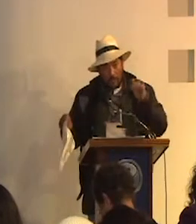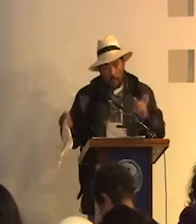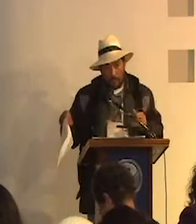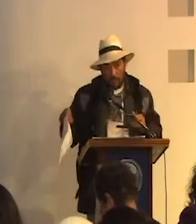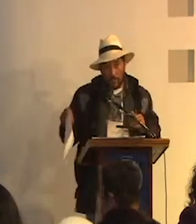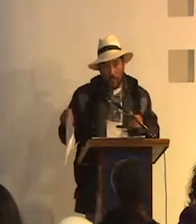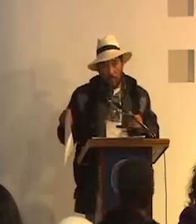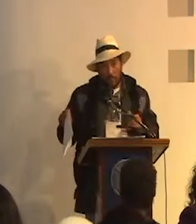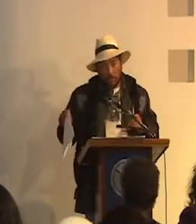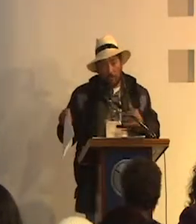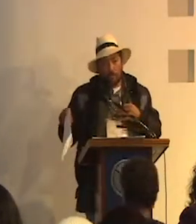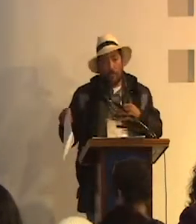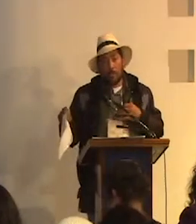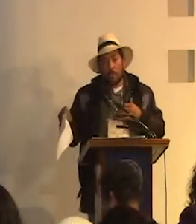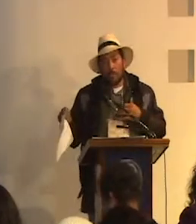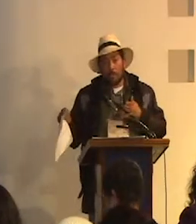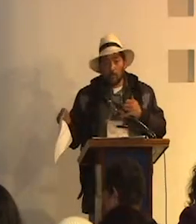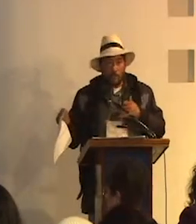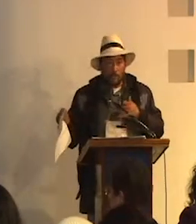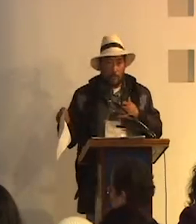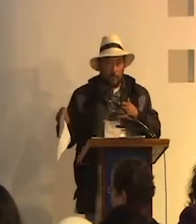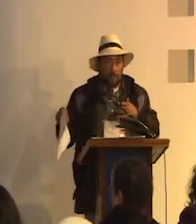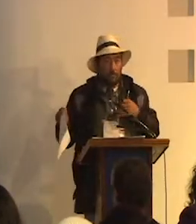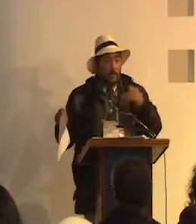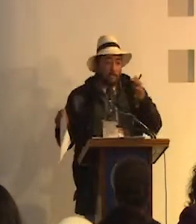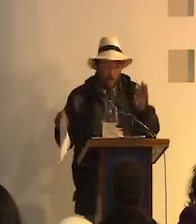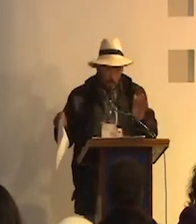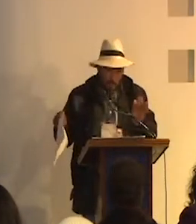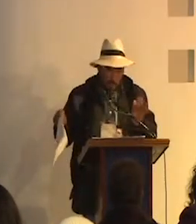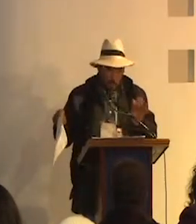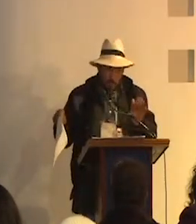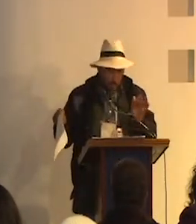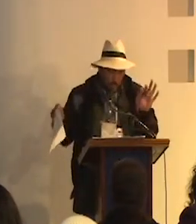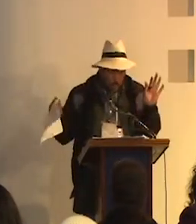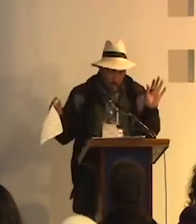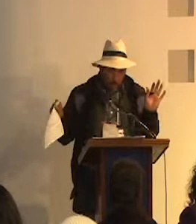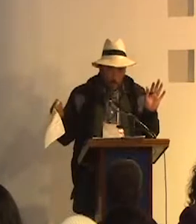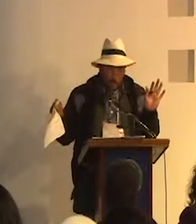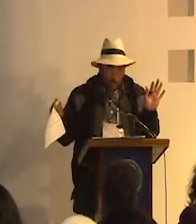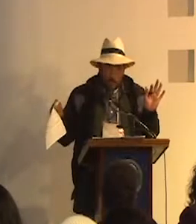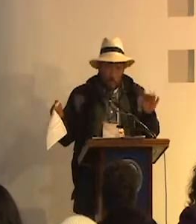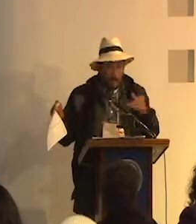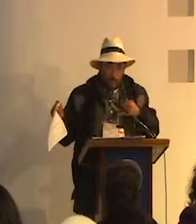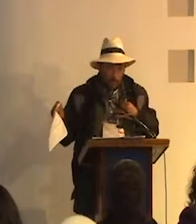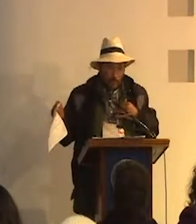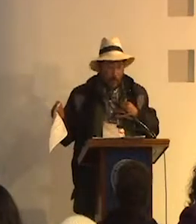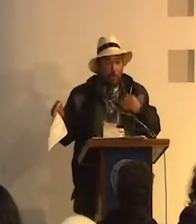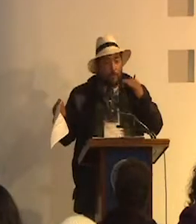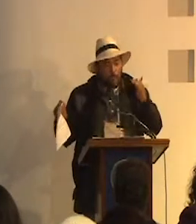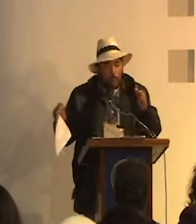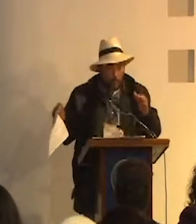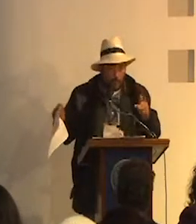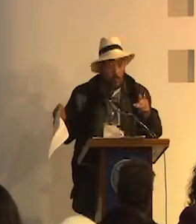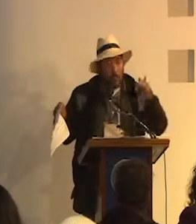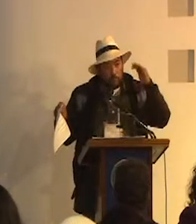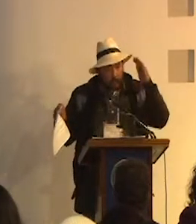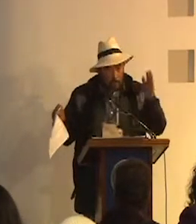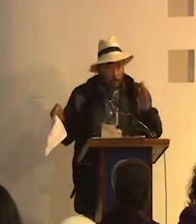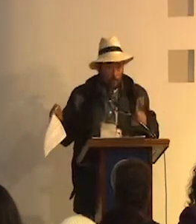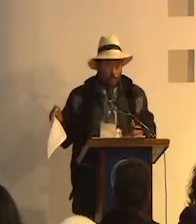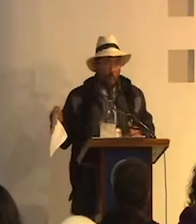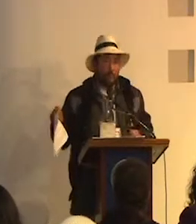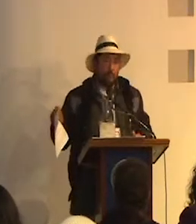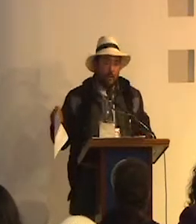sin contar con las otras ayudas internacionales. Mucha gente cree que nosotros los desplazados venimos a quitarle a ustedes, los que no son desplazados. No, con la plata